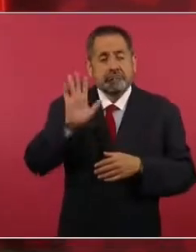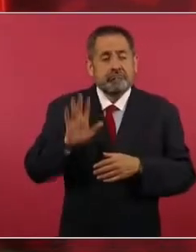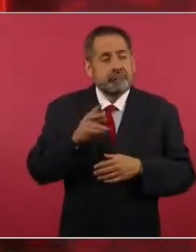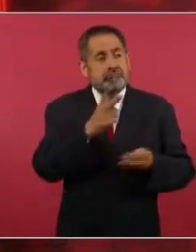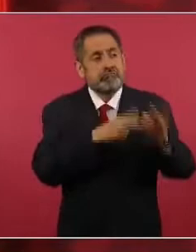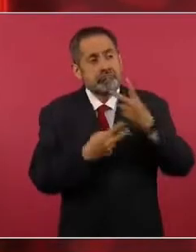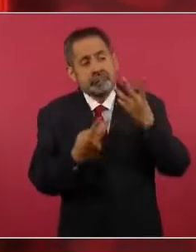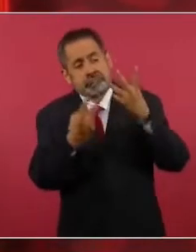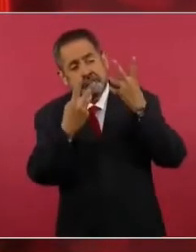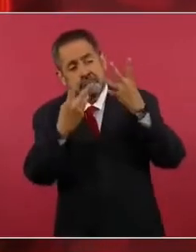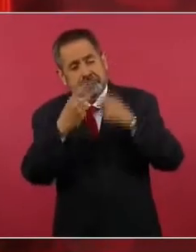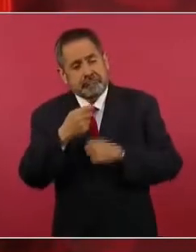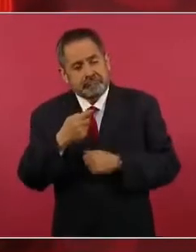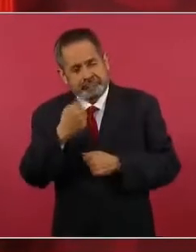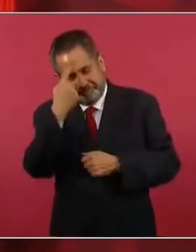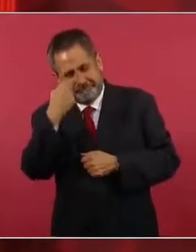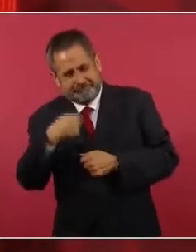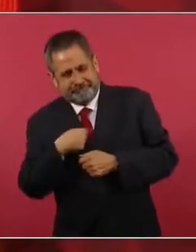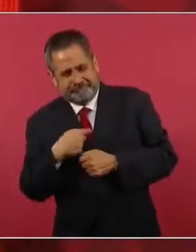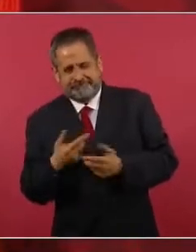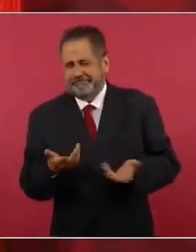orejas.